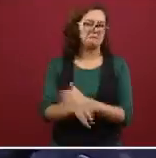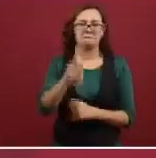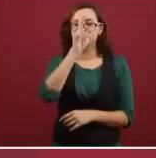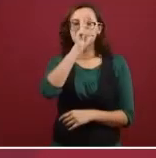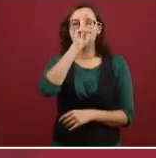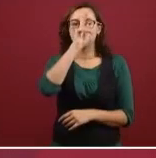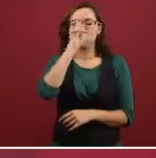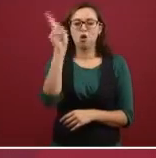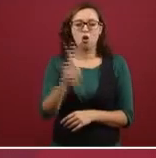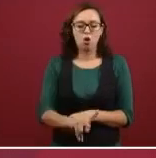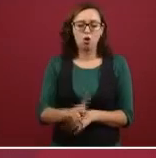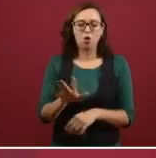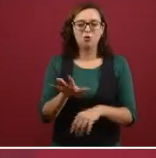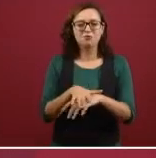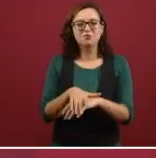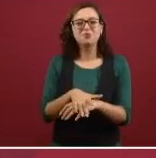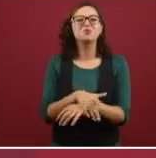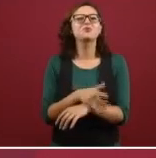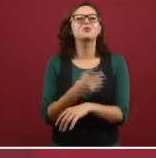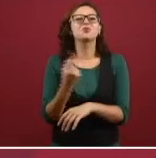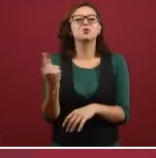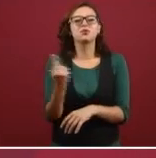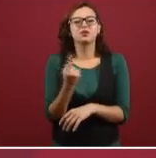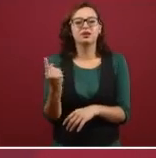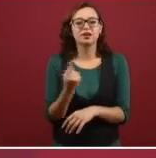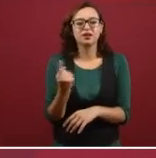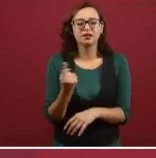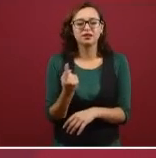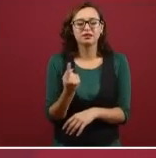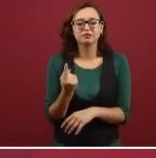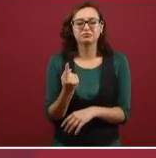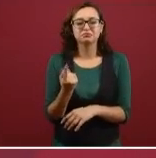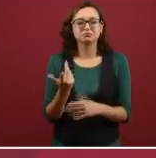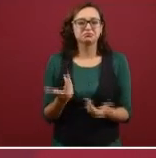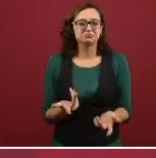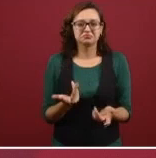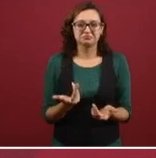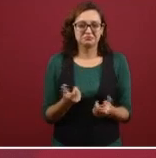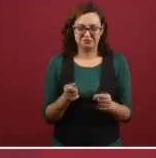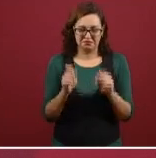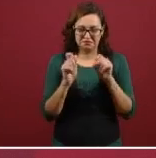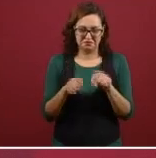porque ni siquiera hubo crecimiento